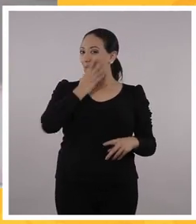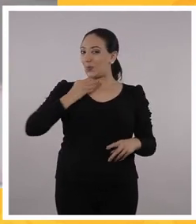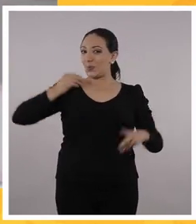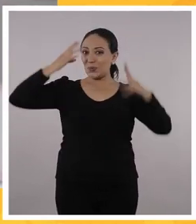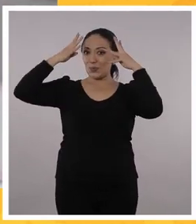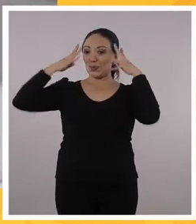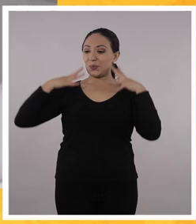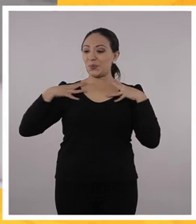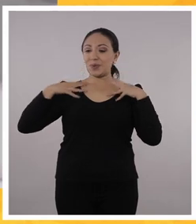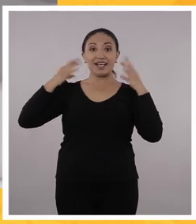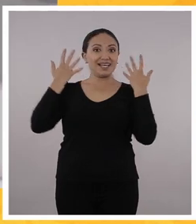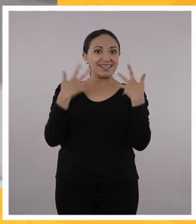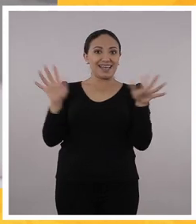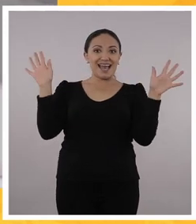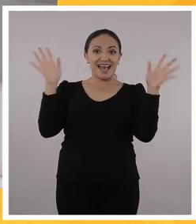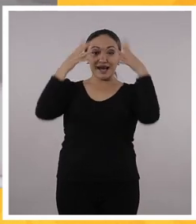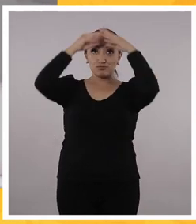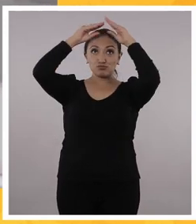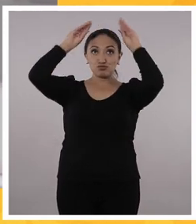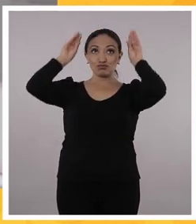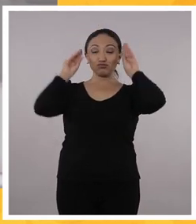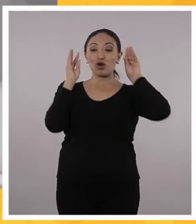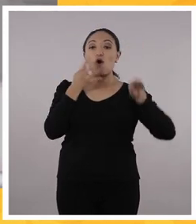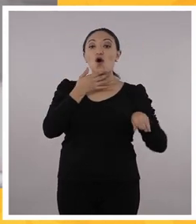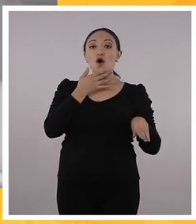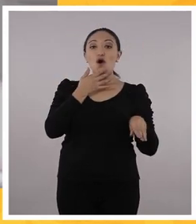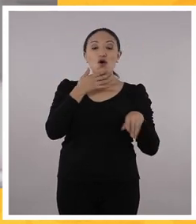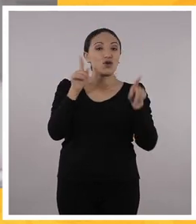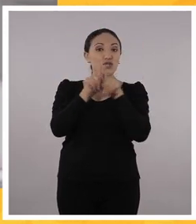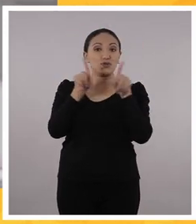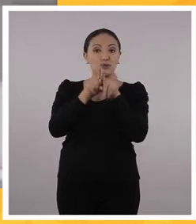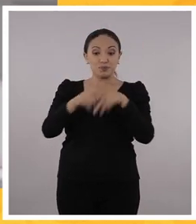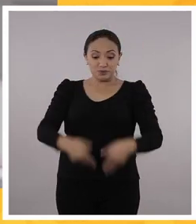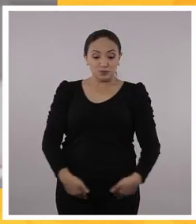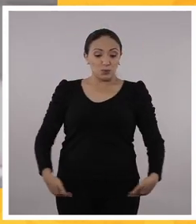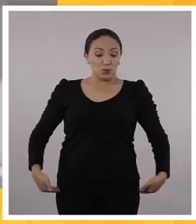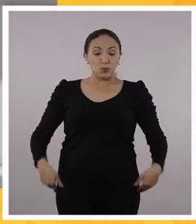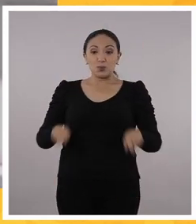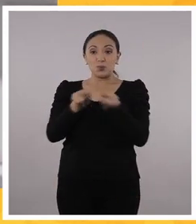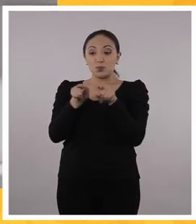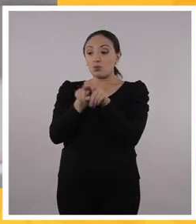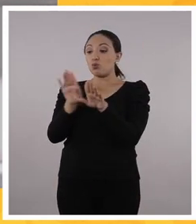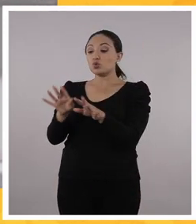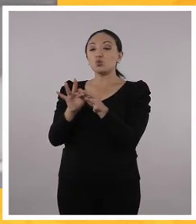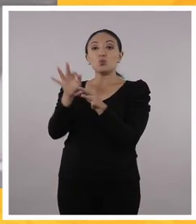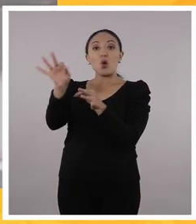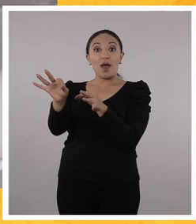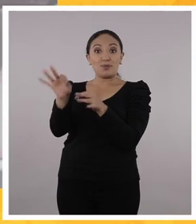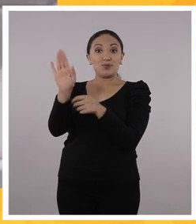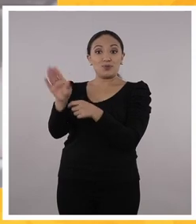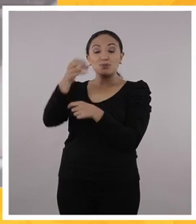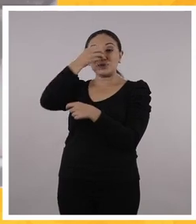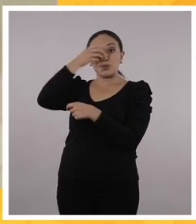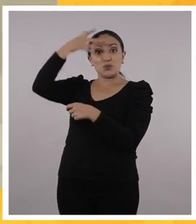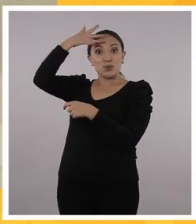Estaba perfectamente peinada y llevaba las hermosas cintas de colores del peinado tradicional de su pueblo Sáchila.